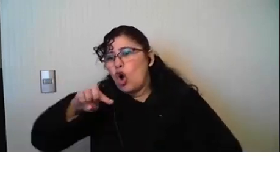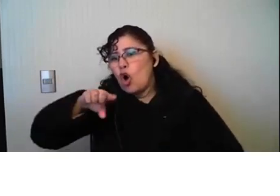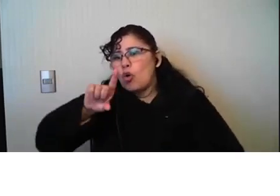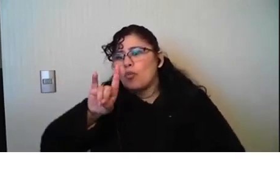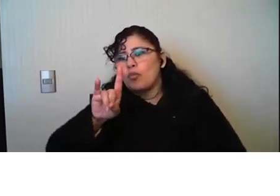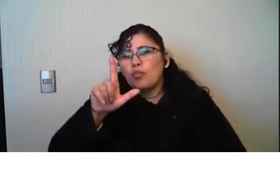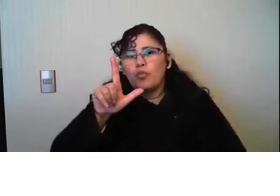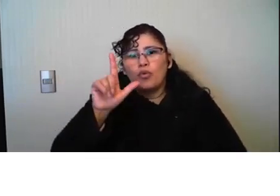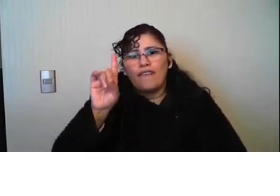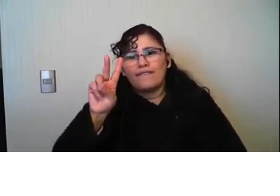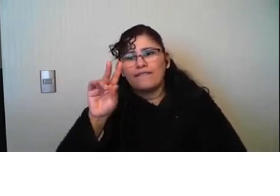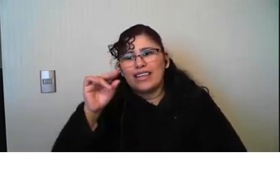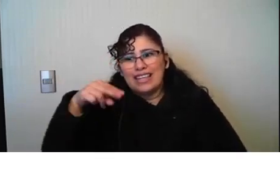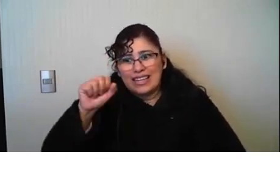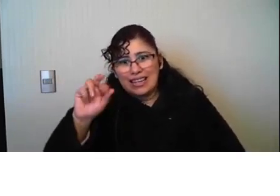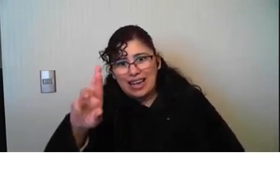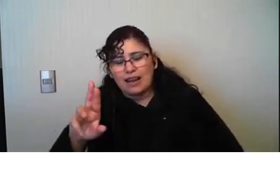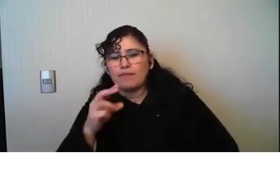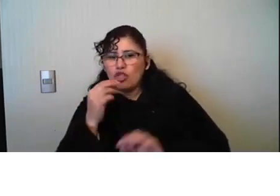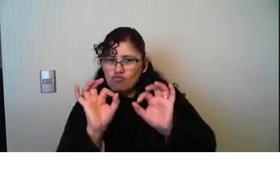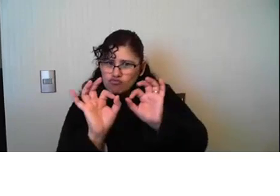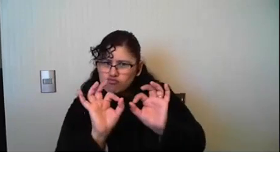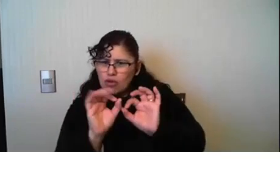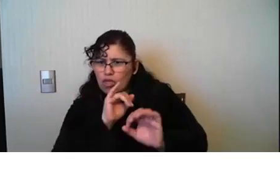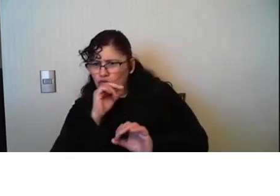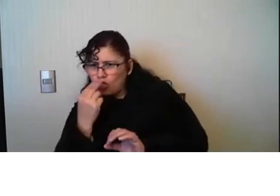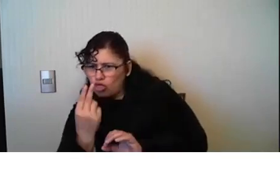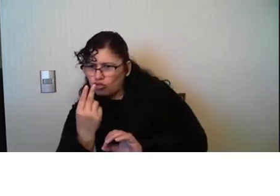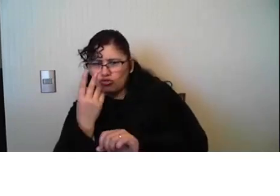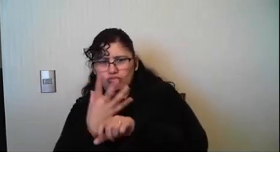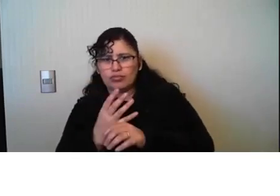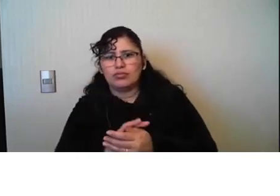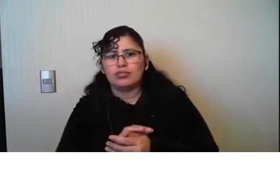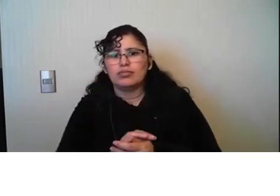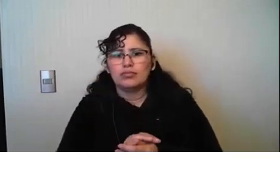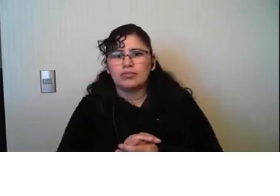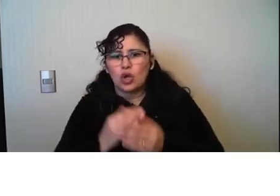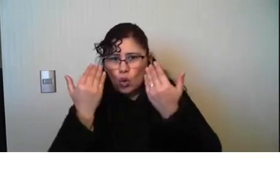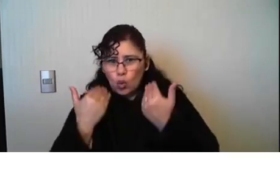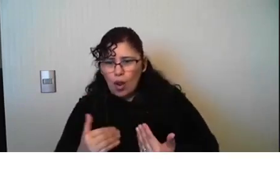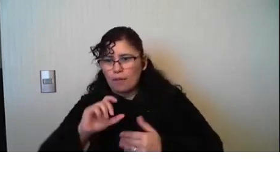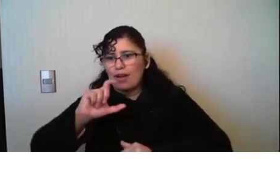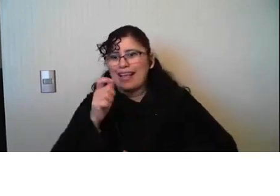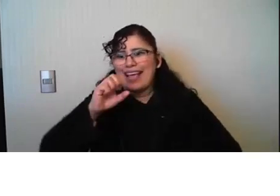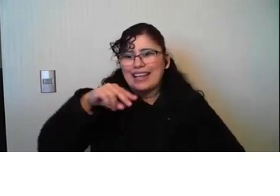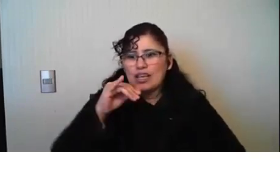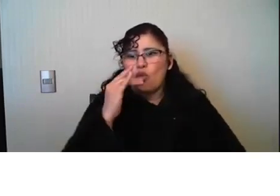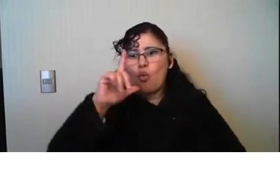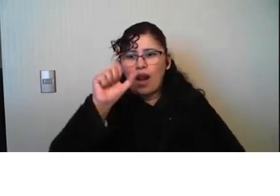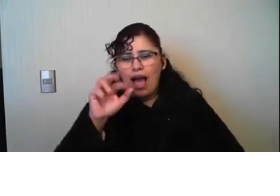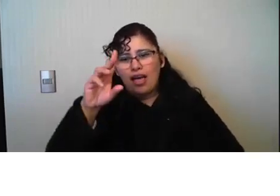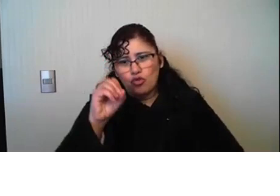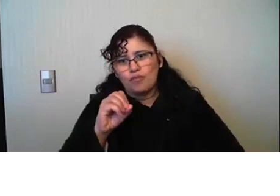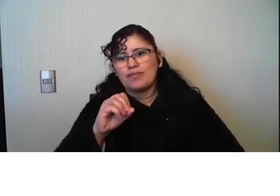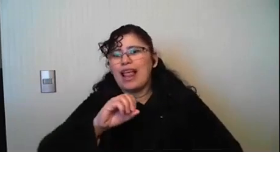parte posterior del pulvinar, dos pequeñas estructuras denominados cuerpos geniculados lateral y medial. Esto